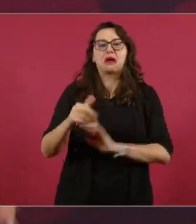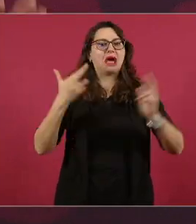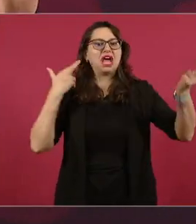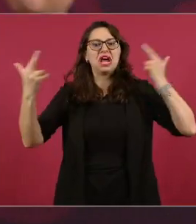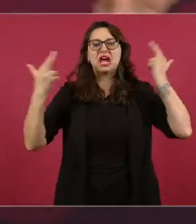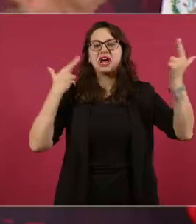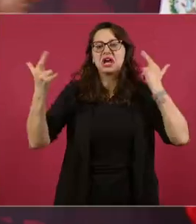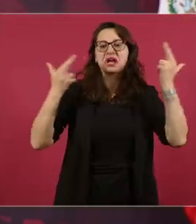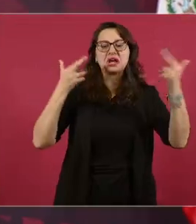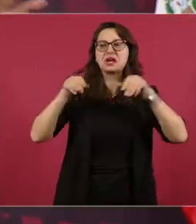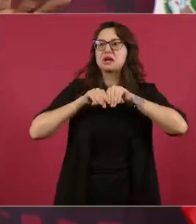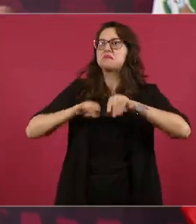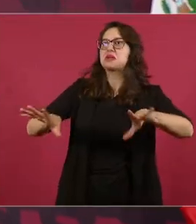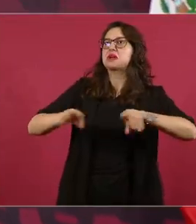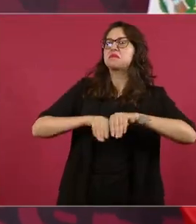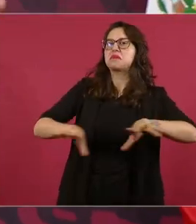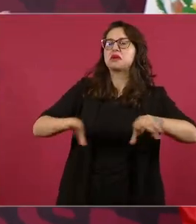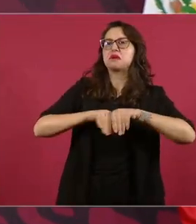Nada más que